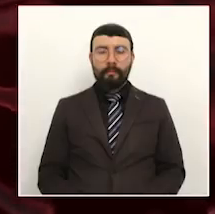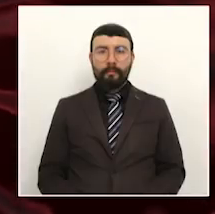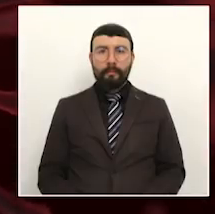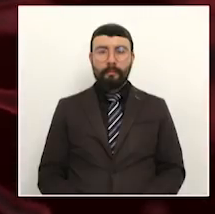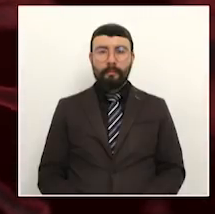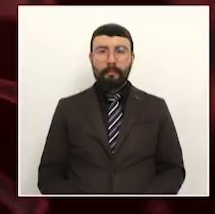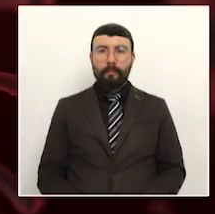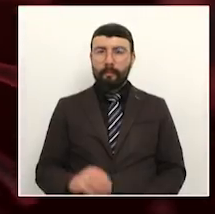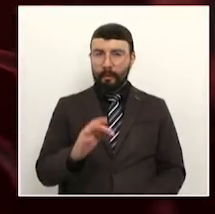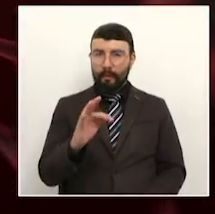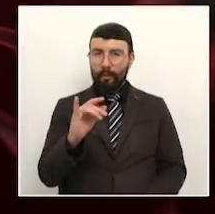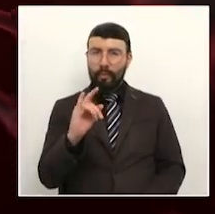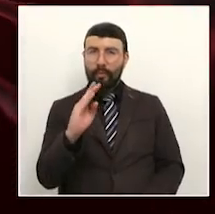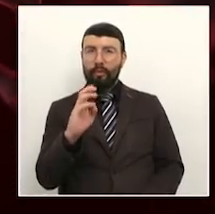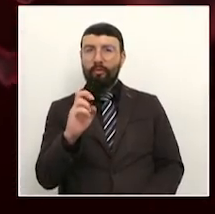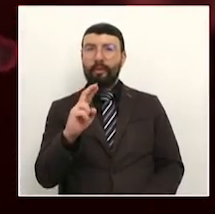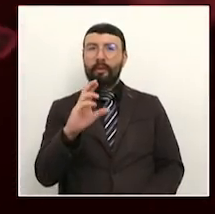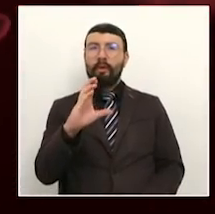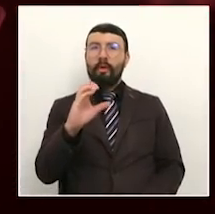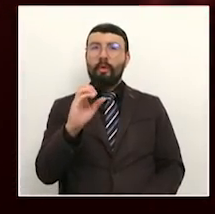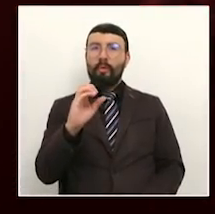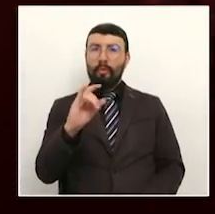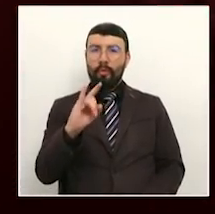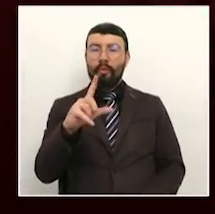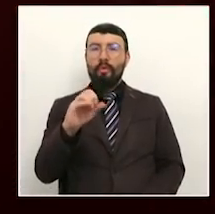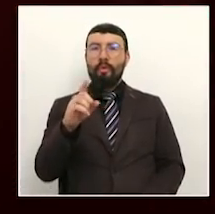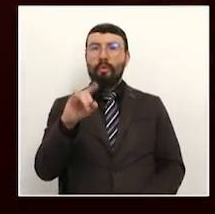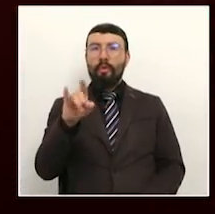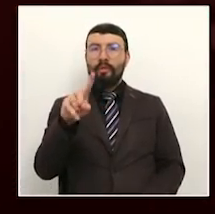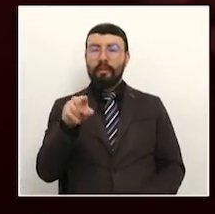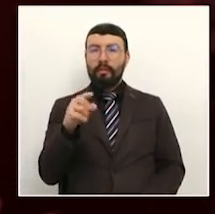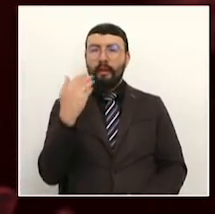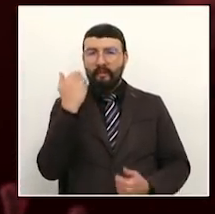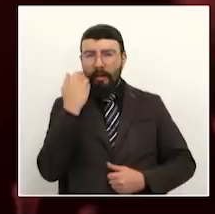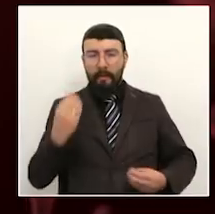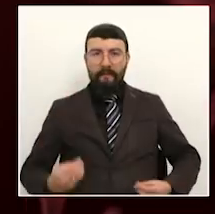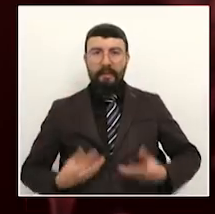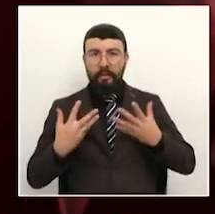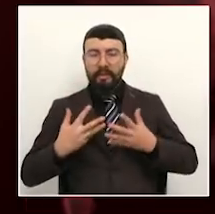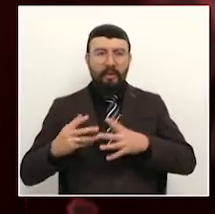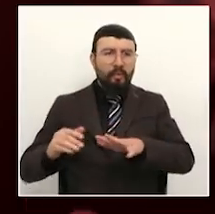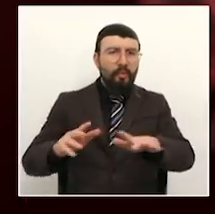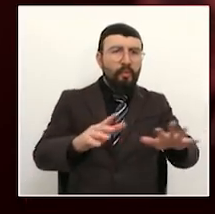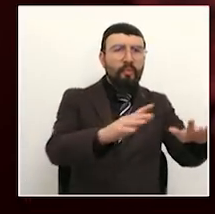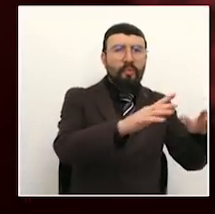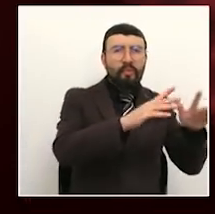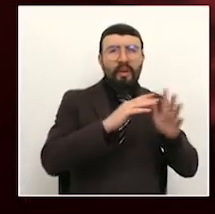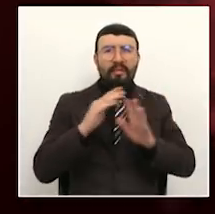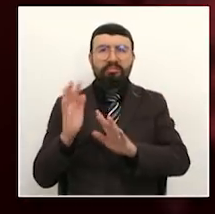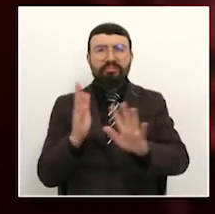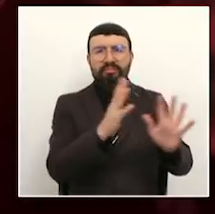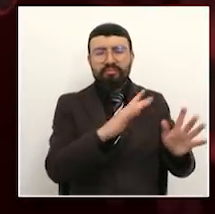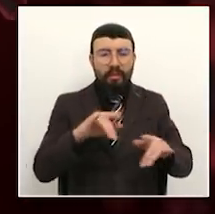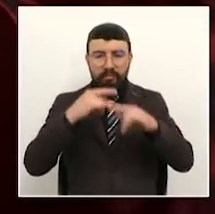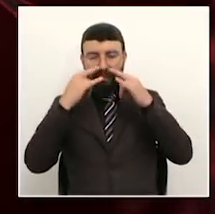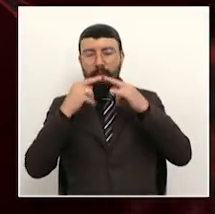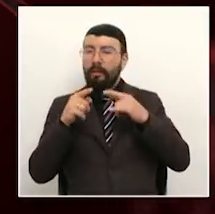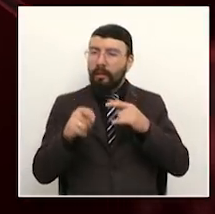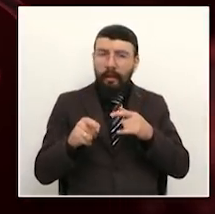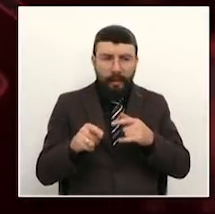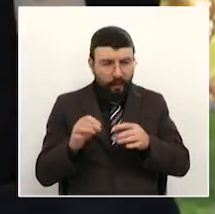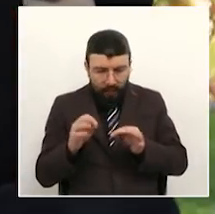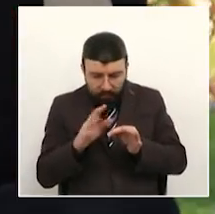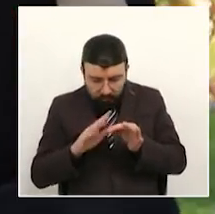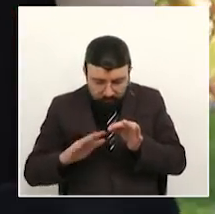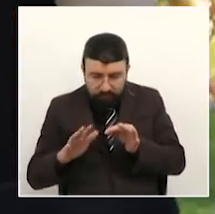tuberculosis es una enfermedad infecciosa que se transmite por el aire es causada por una bacteria llamada mycobacterium tuberculosis